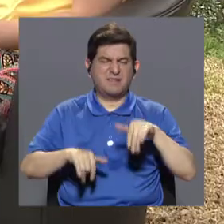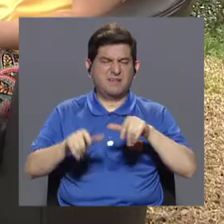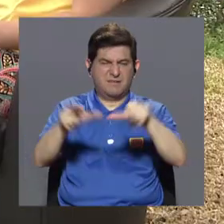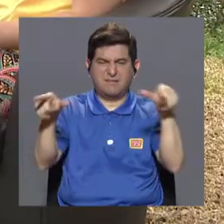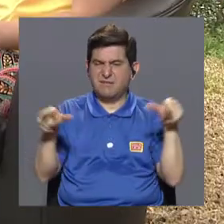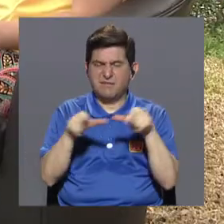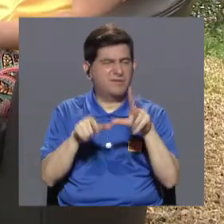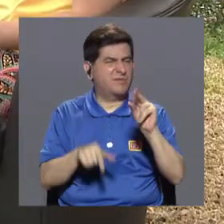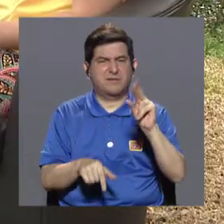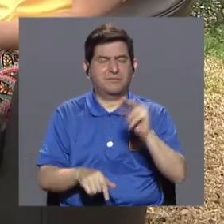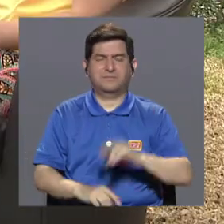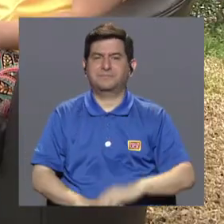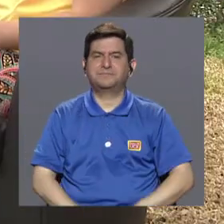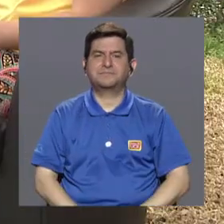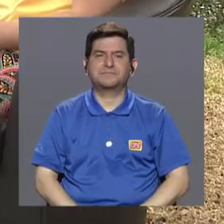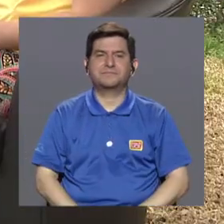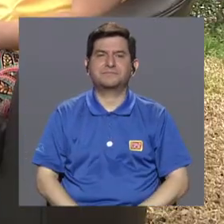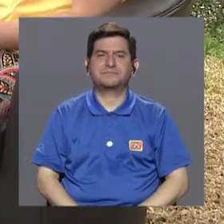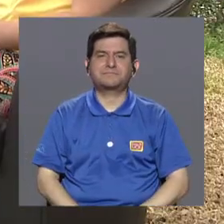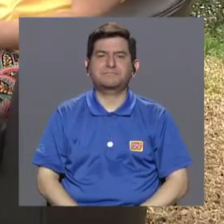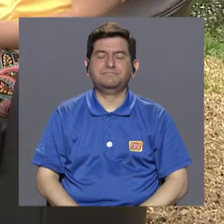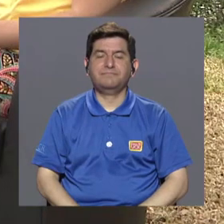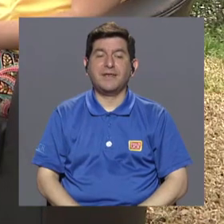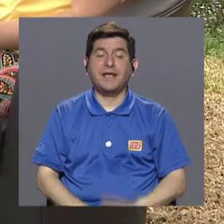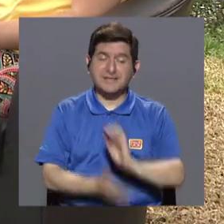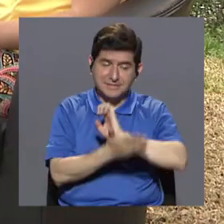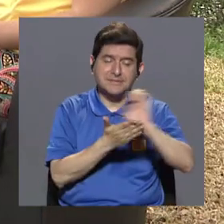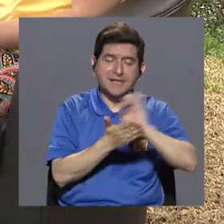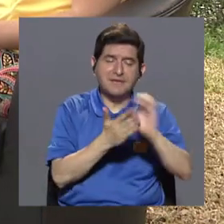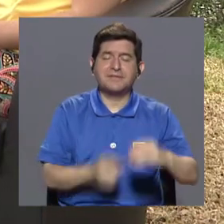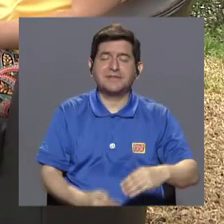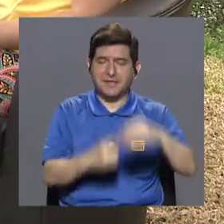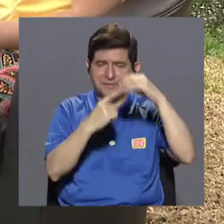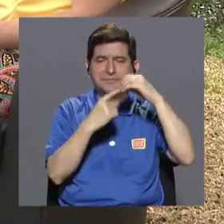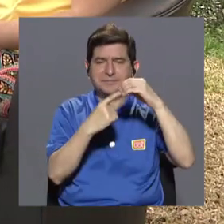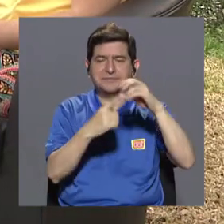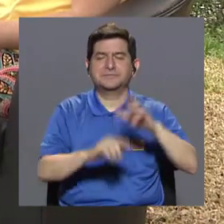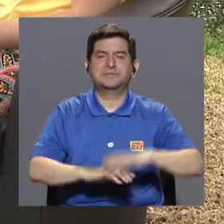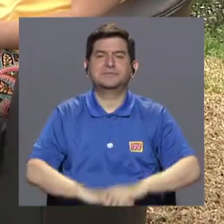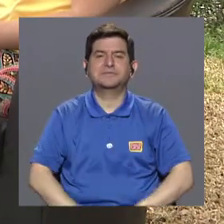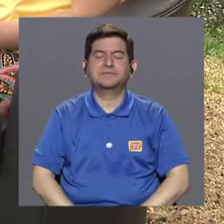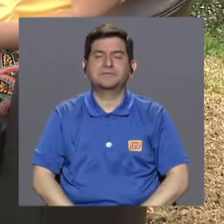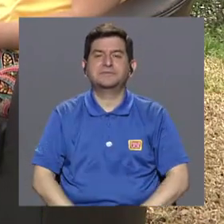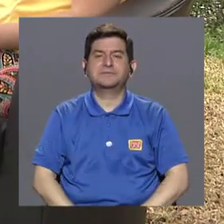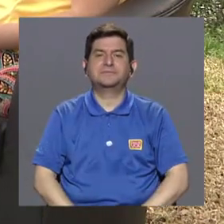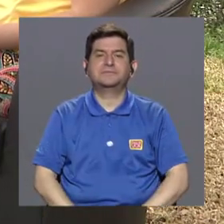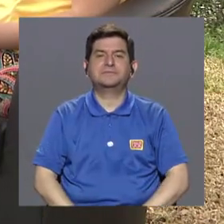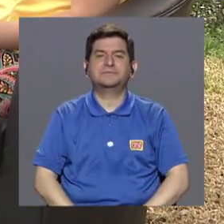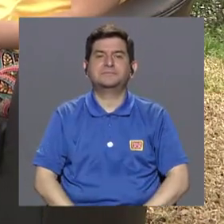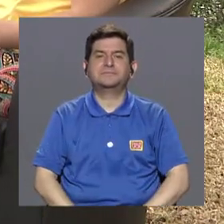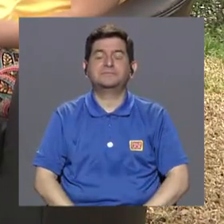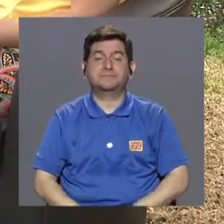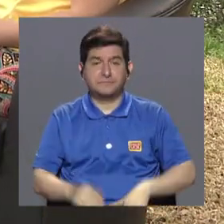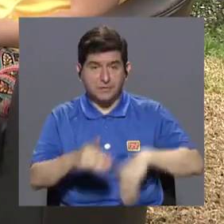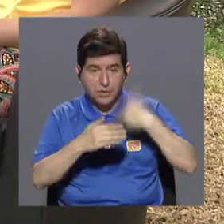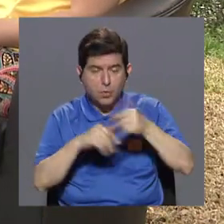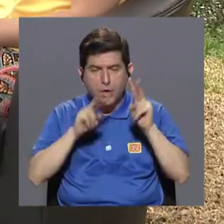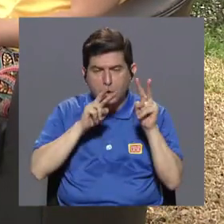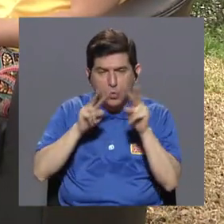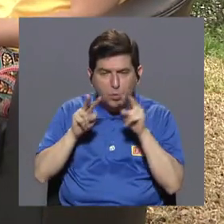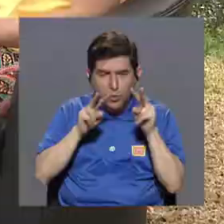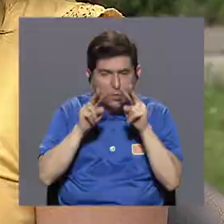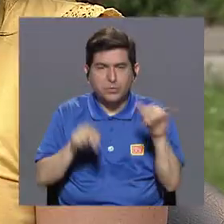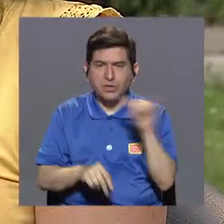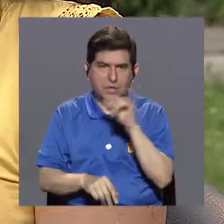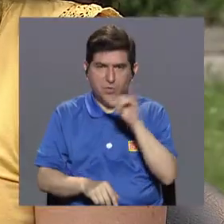Entonces, básicamente es prevención, ¿verdad? En ese sentido. Uh-huh. Uh-huh. y después sí estarlos observando, igual